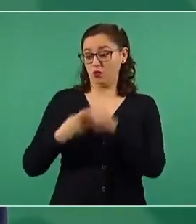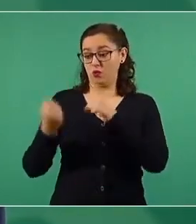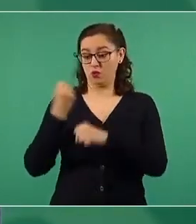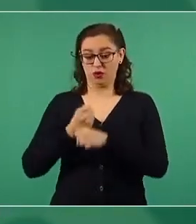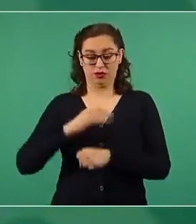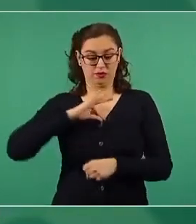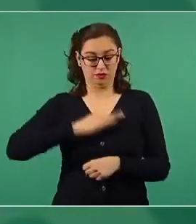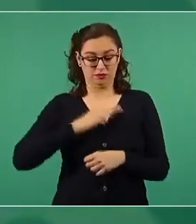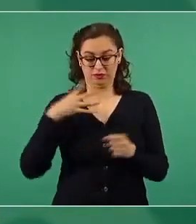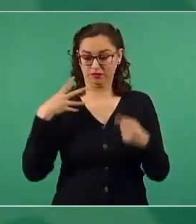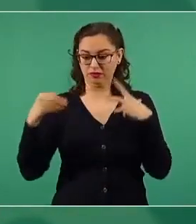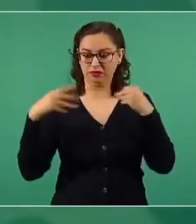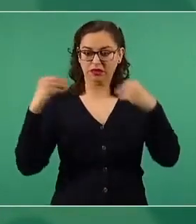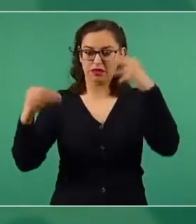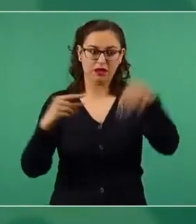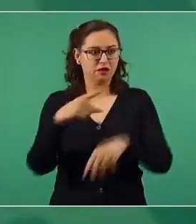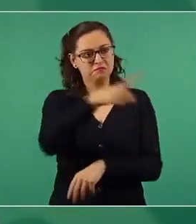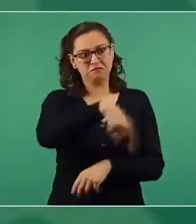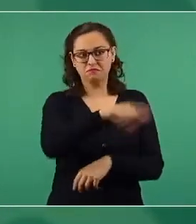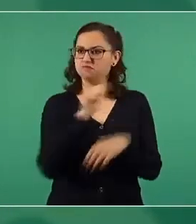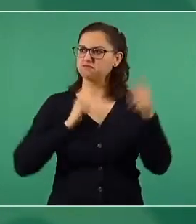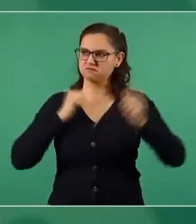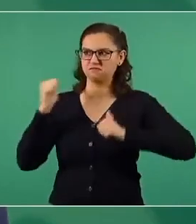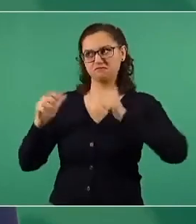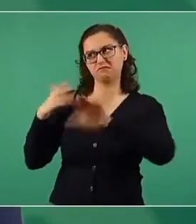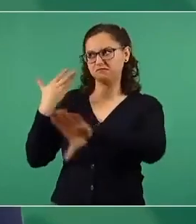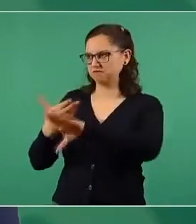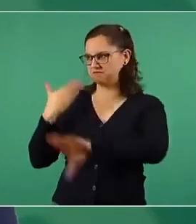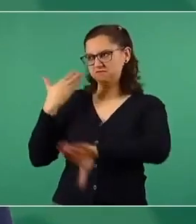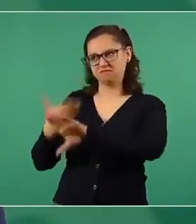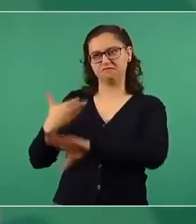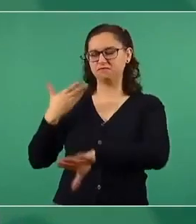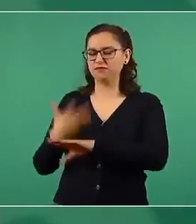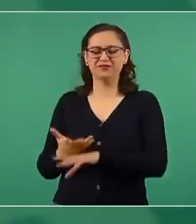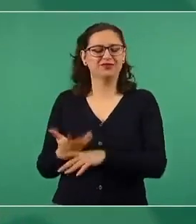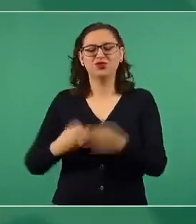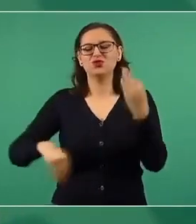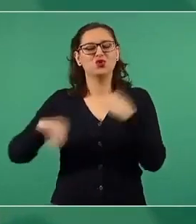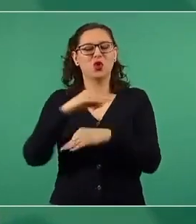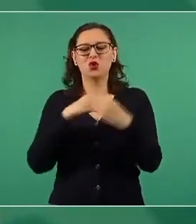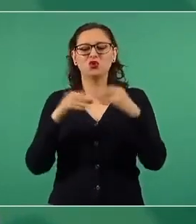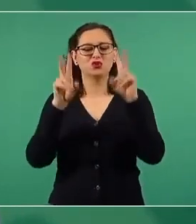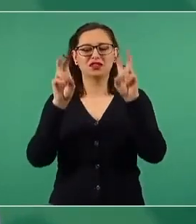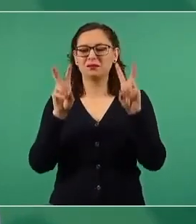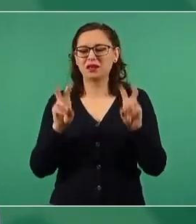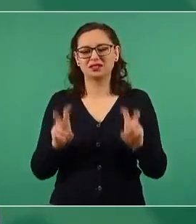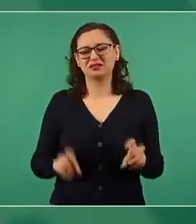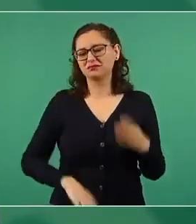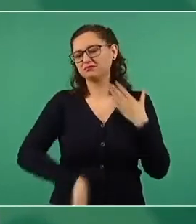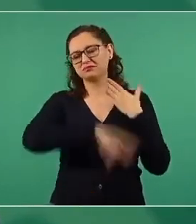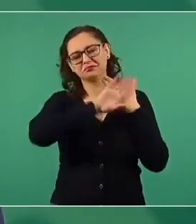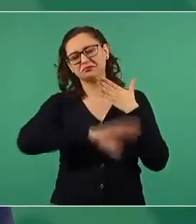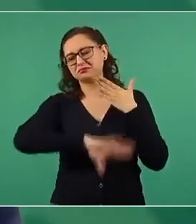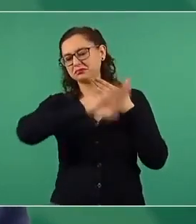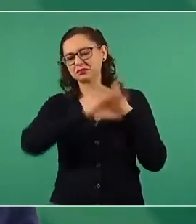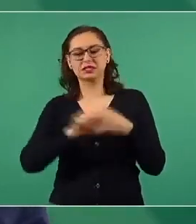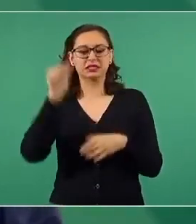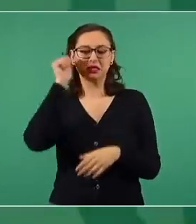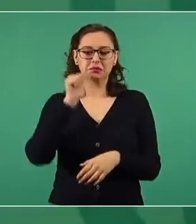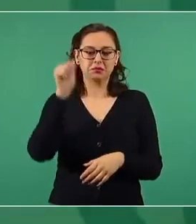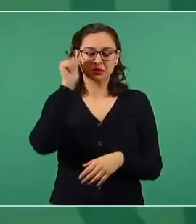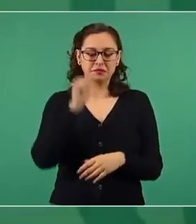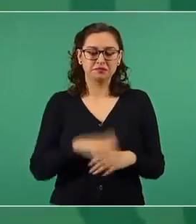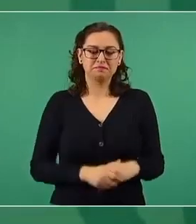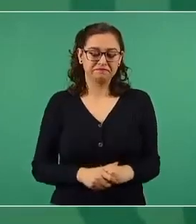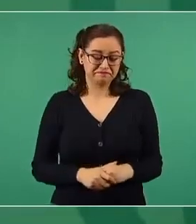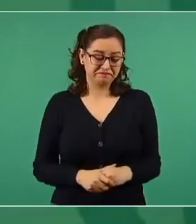Y por todo. Hay algo muy interesante. en todo este proceso.